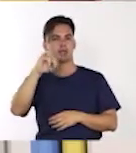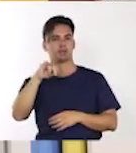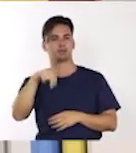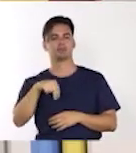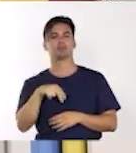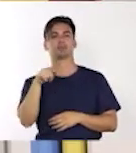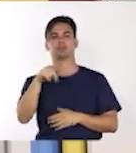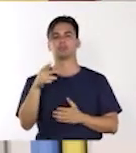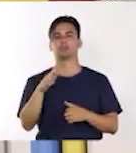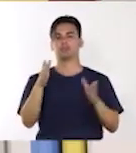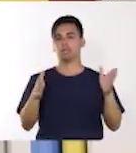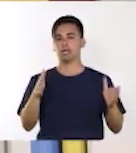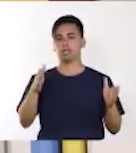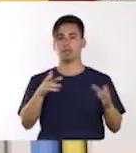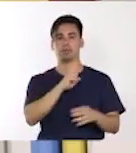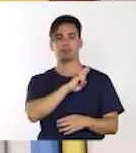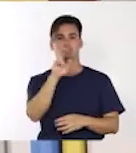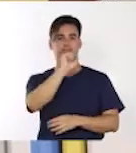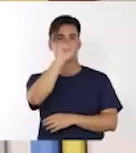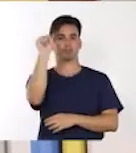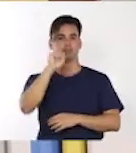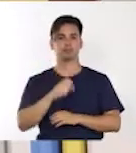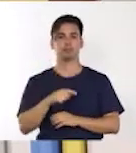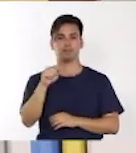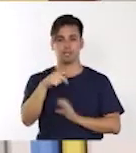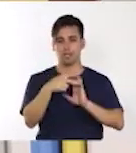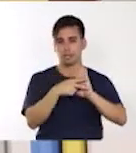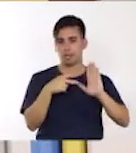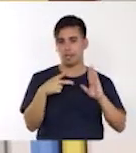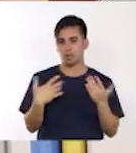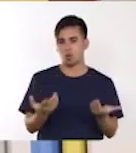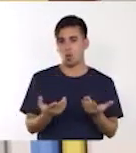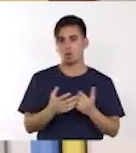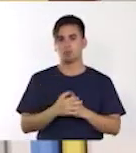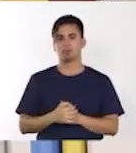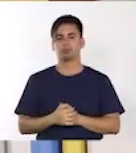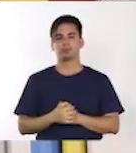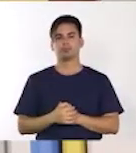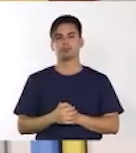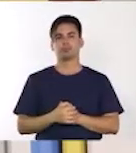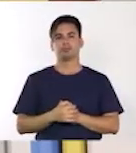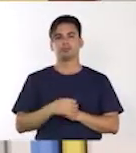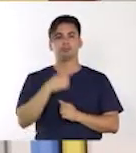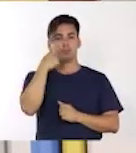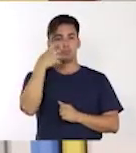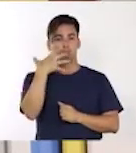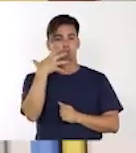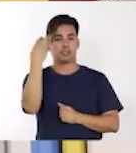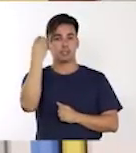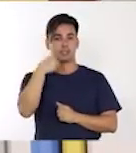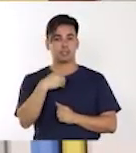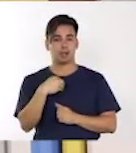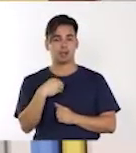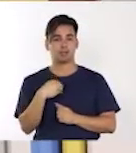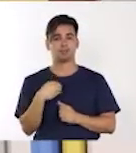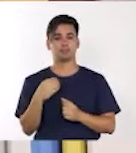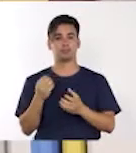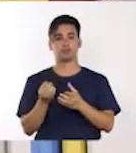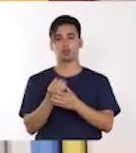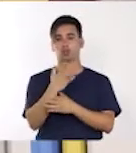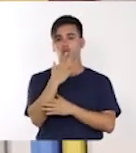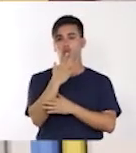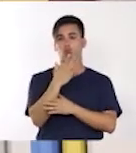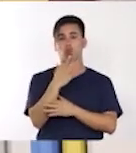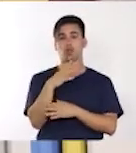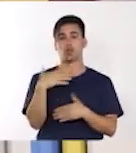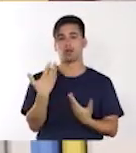Aquí, en este tema, ustedes deben tener en cuenta que para que surgiera el marxismo-leninismo tuvo que